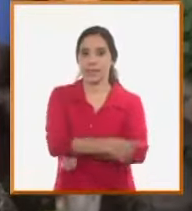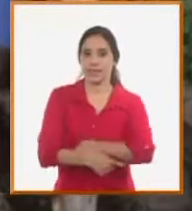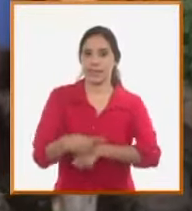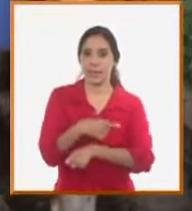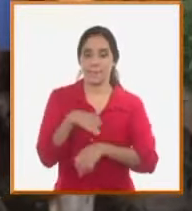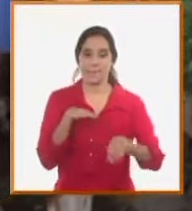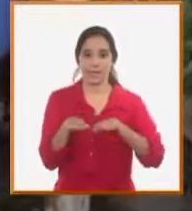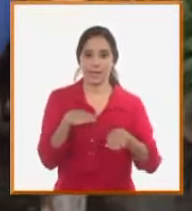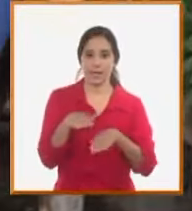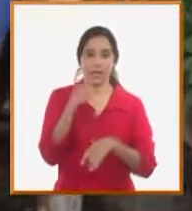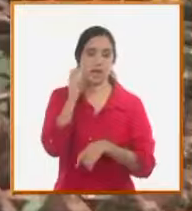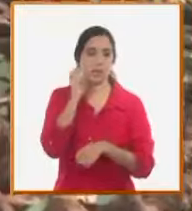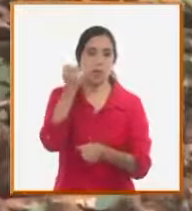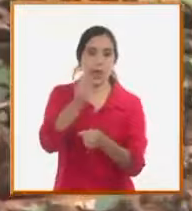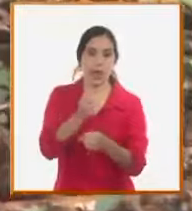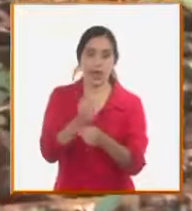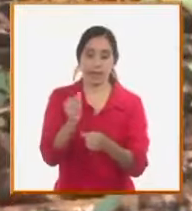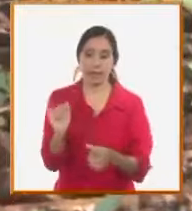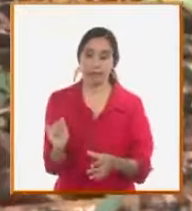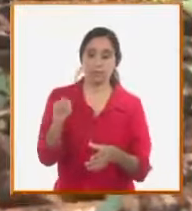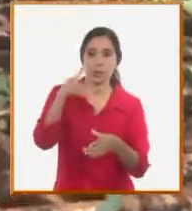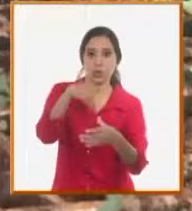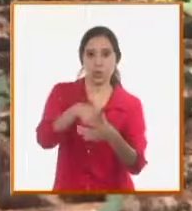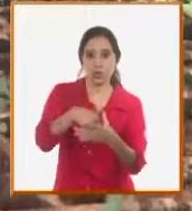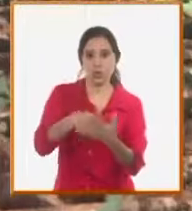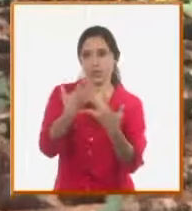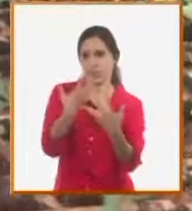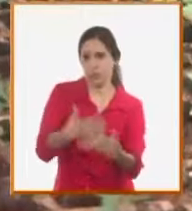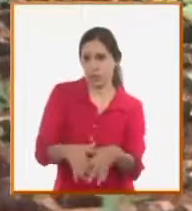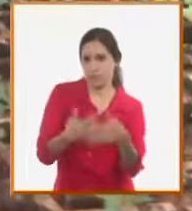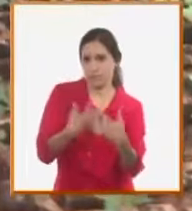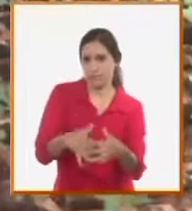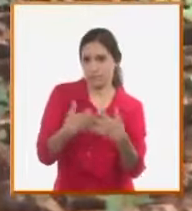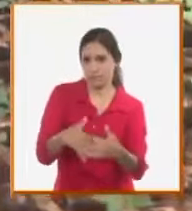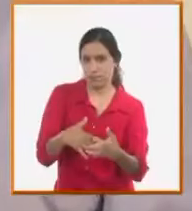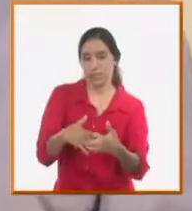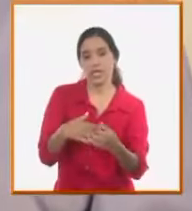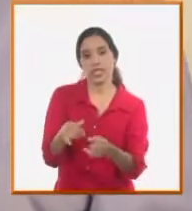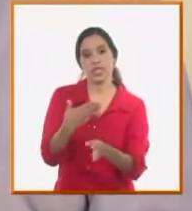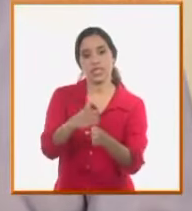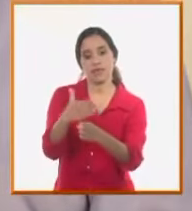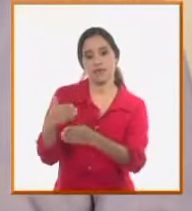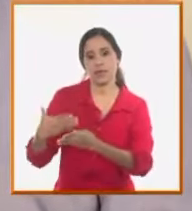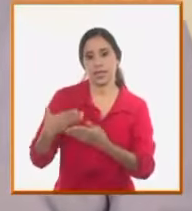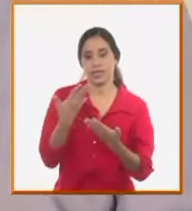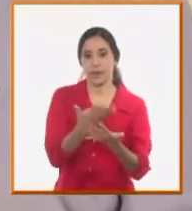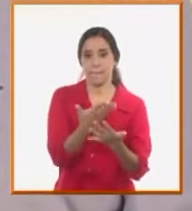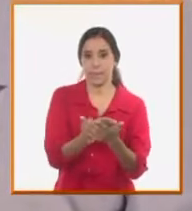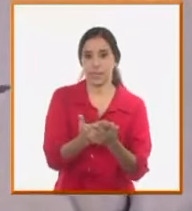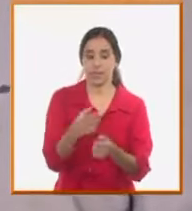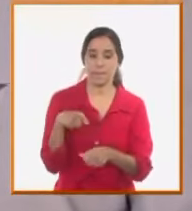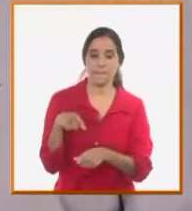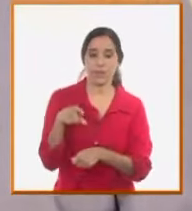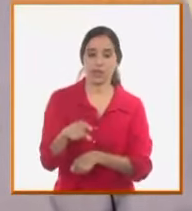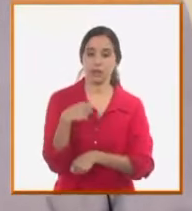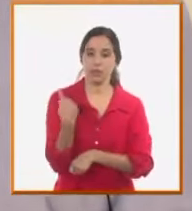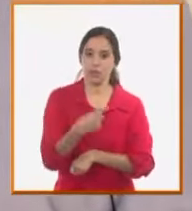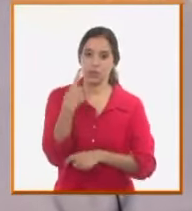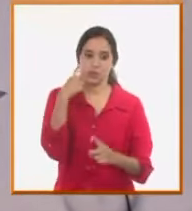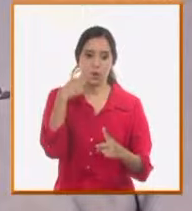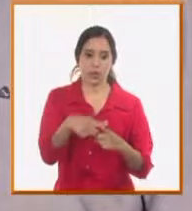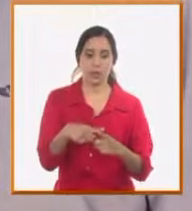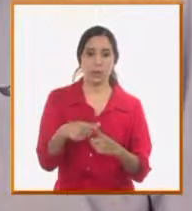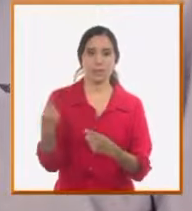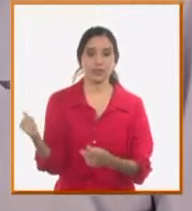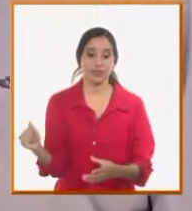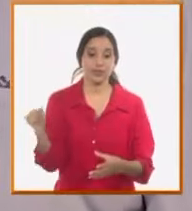cooperativas agropecuarias para que se conviertan en gestores de seguro en las cooperativas. Y por último, estamos vinculando el grupo